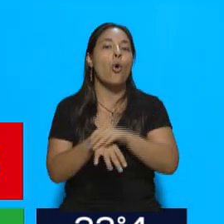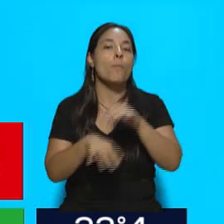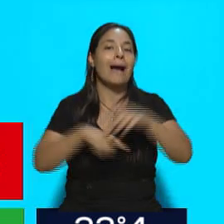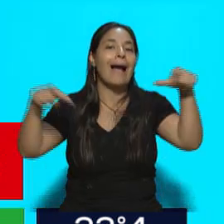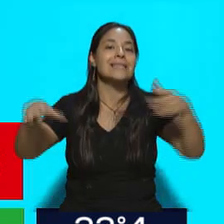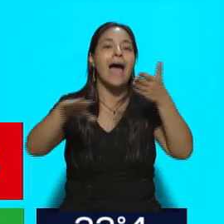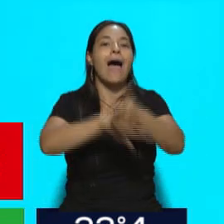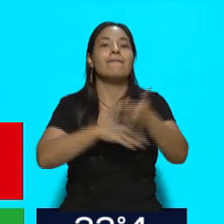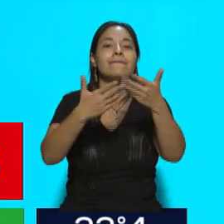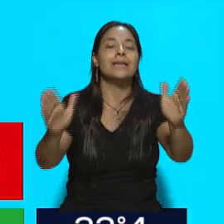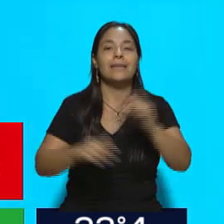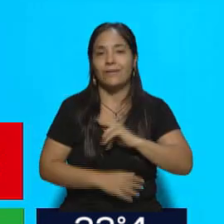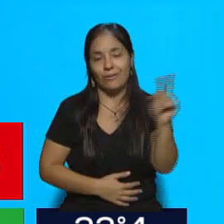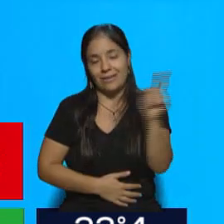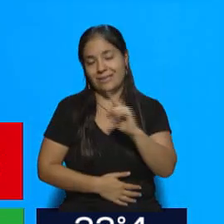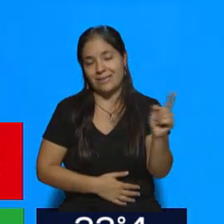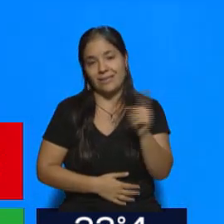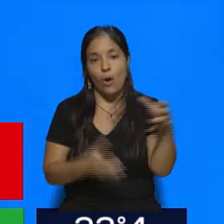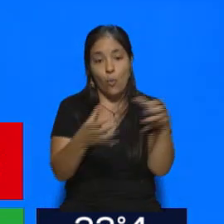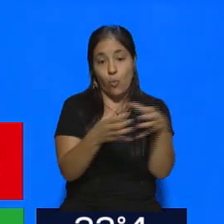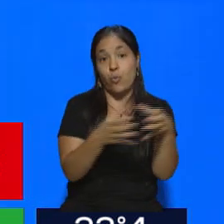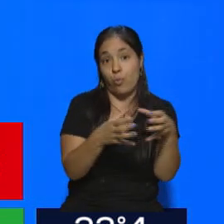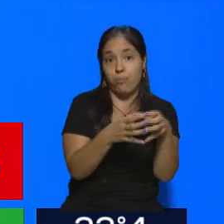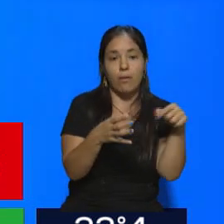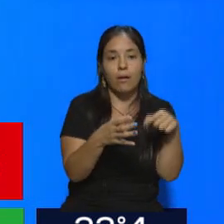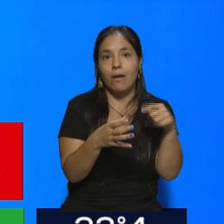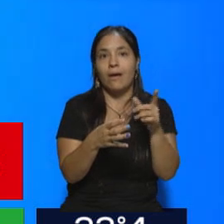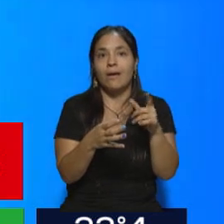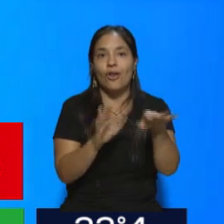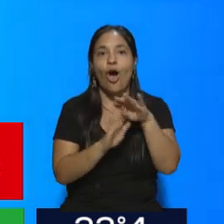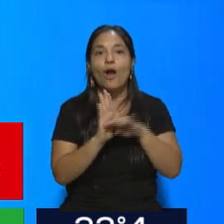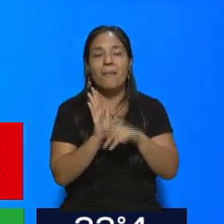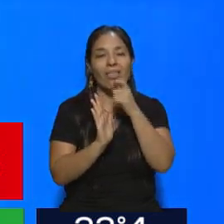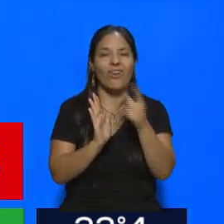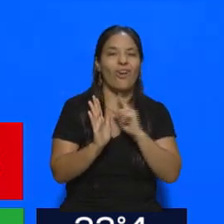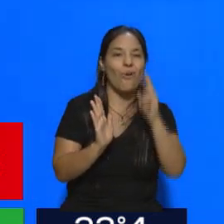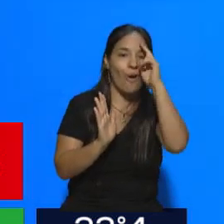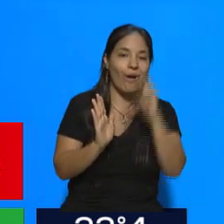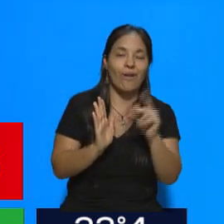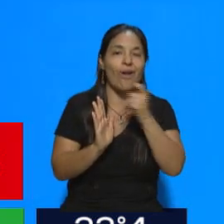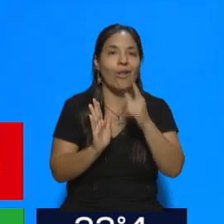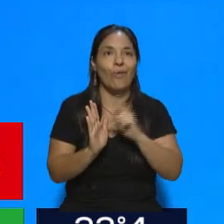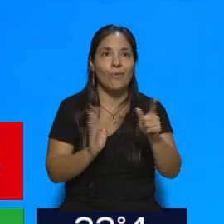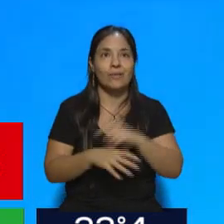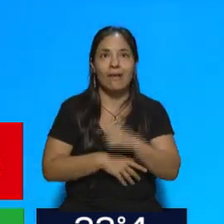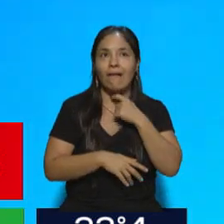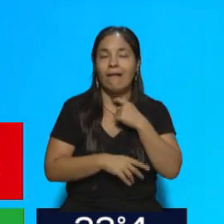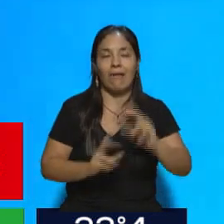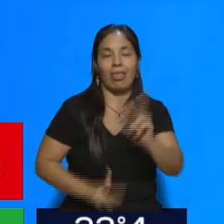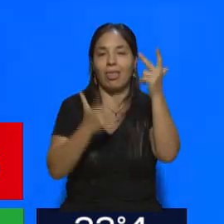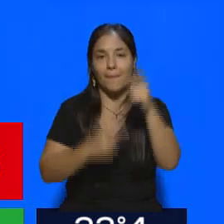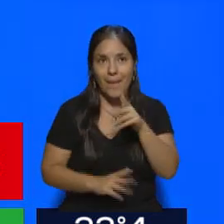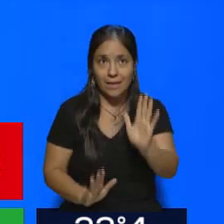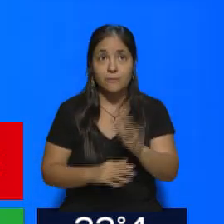de ninguna manera. Esto se trata que hay un grupúsculo que no está acostumbrado a respetar las normas, las leyes. Esta es la situación. Porque mirá la otra